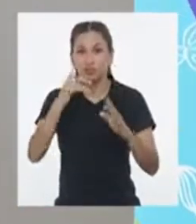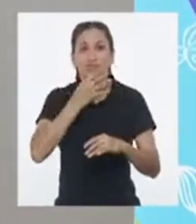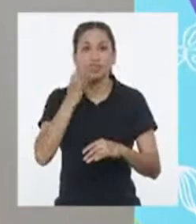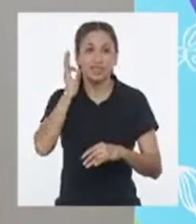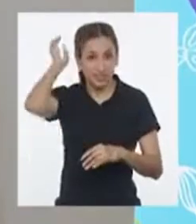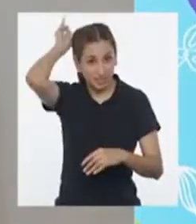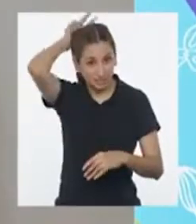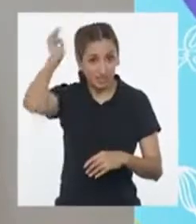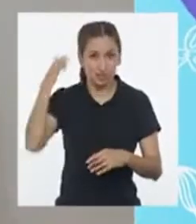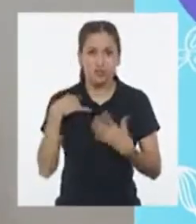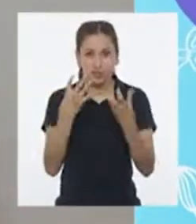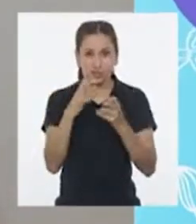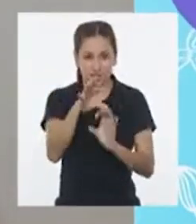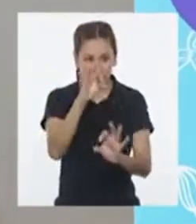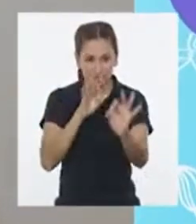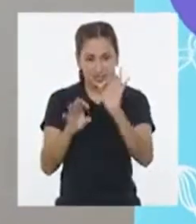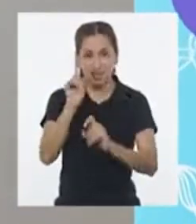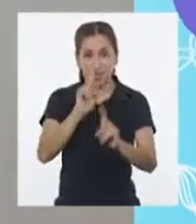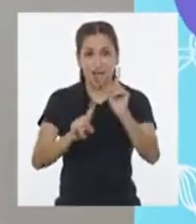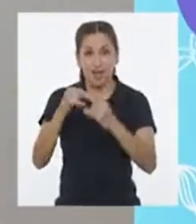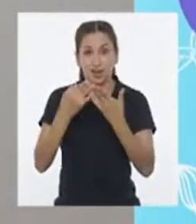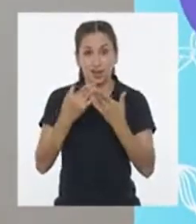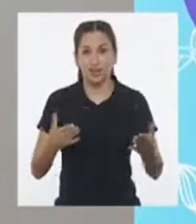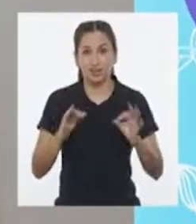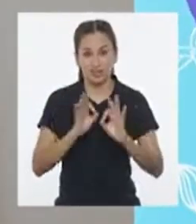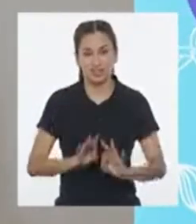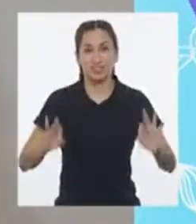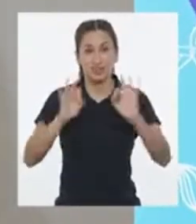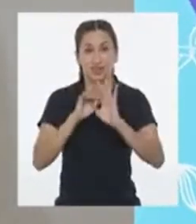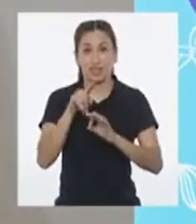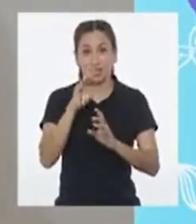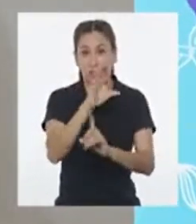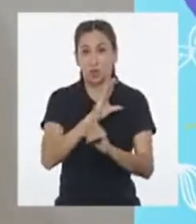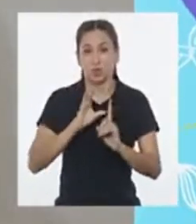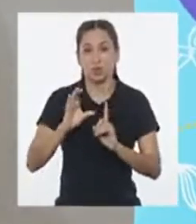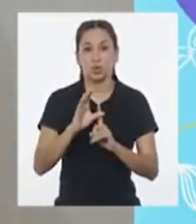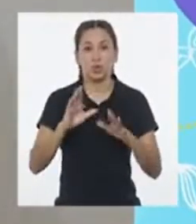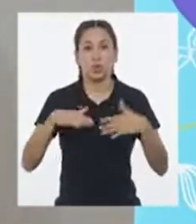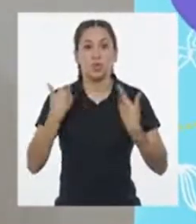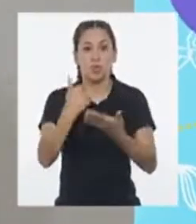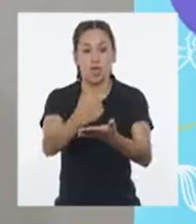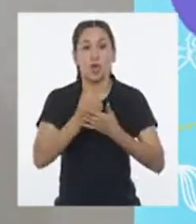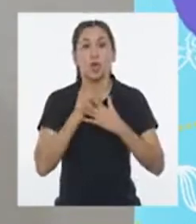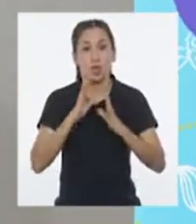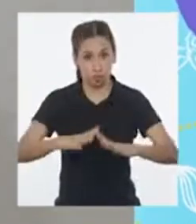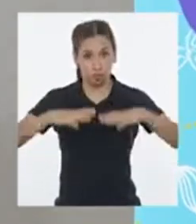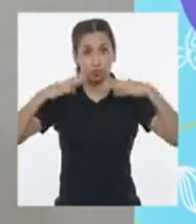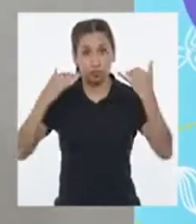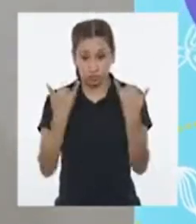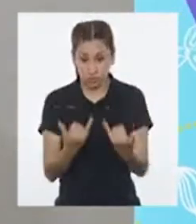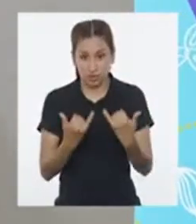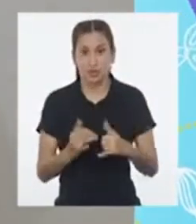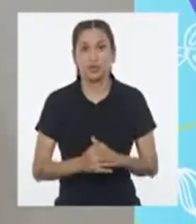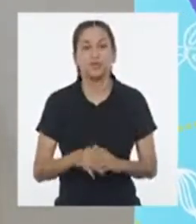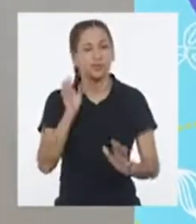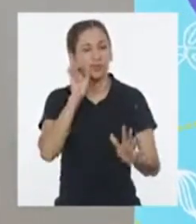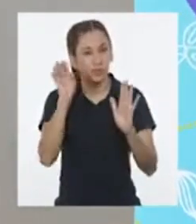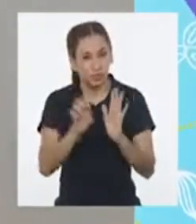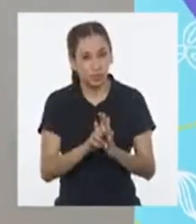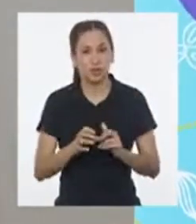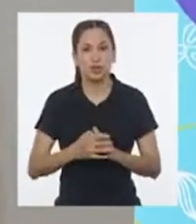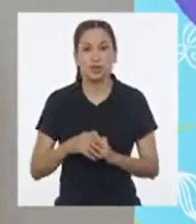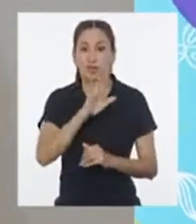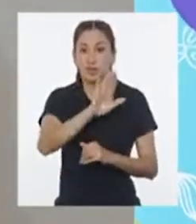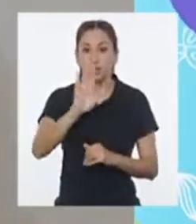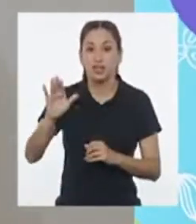creo que debemos rescatar algunos aspectos importantes de esta cultura que nos podría servir de mucho en la actualidad.